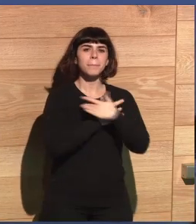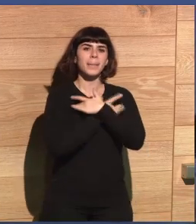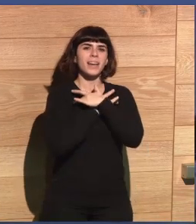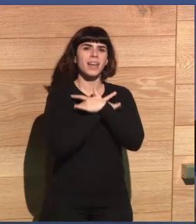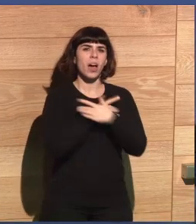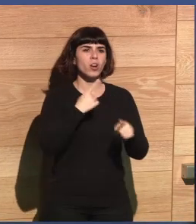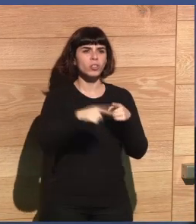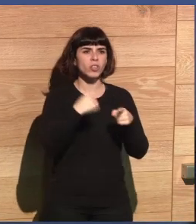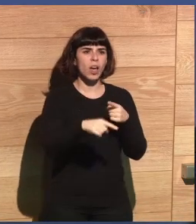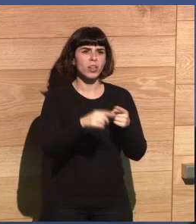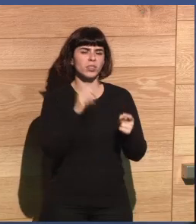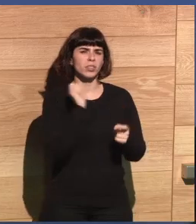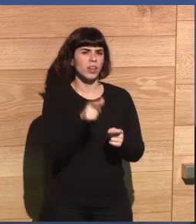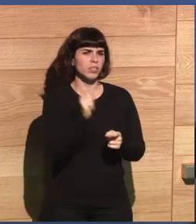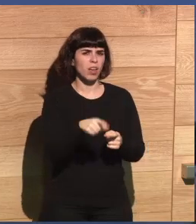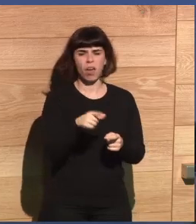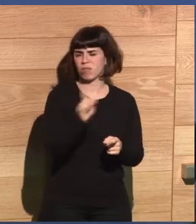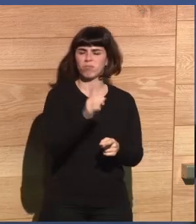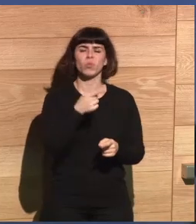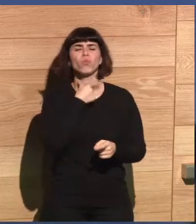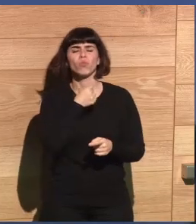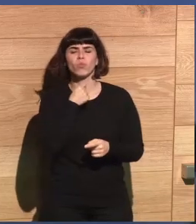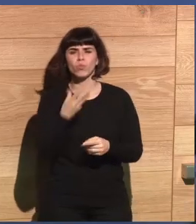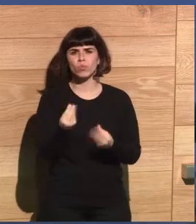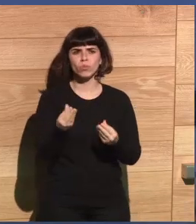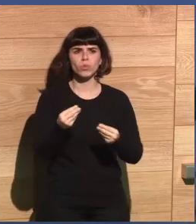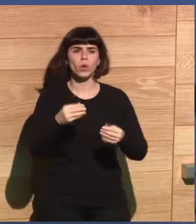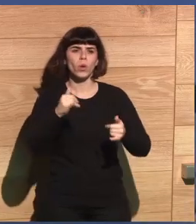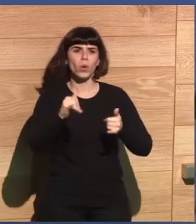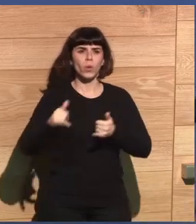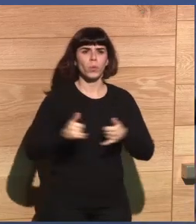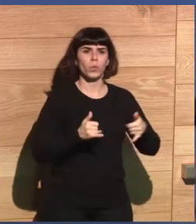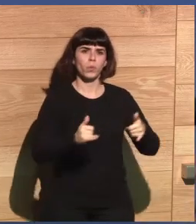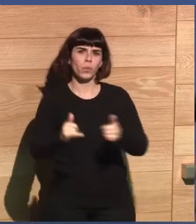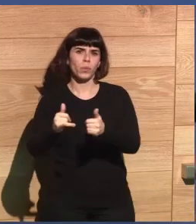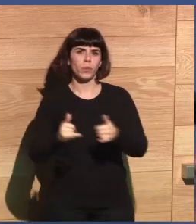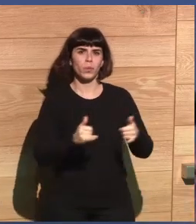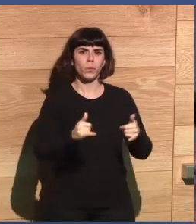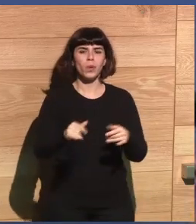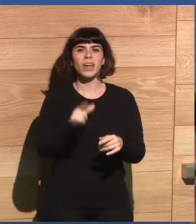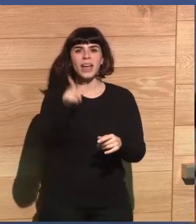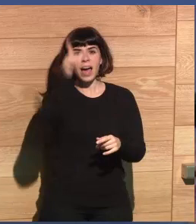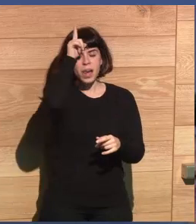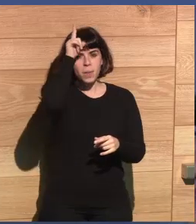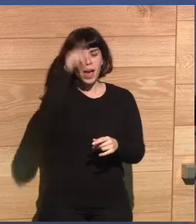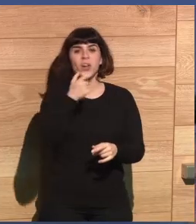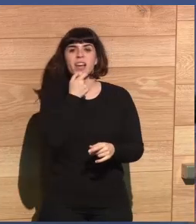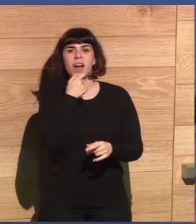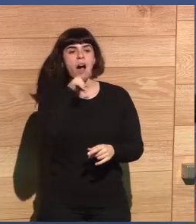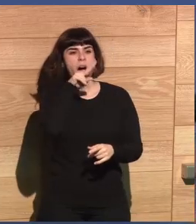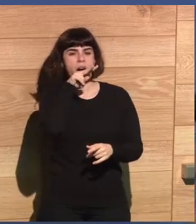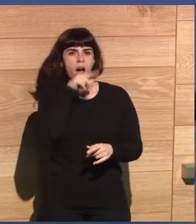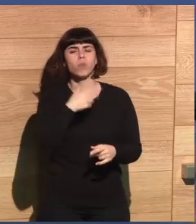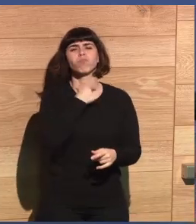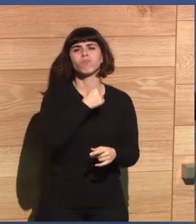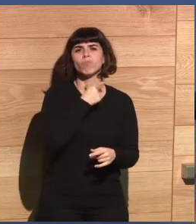un montón. Por ejemplo, practicar el hockey sobre patines o el baloncesto, o hablar inglés y alemán. Aunque la cosa más insólita que a María le gustaba